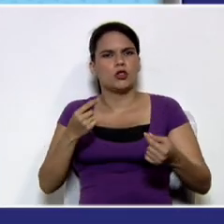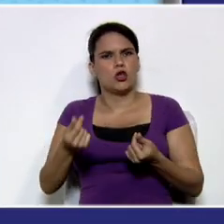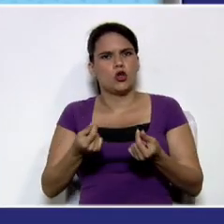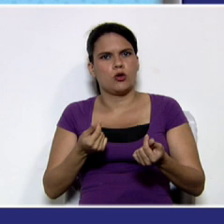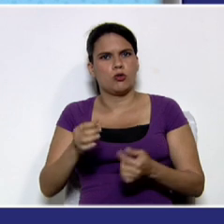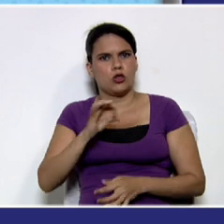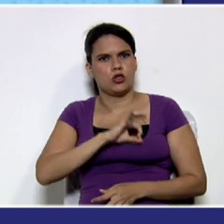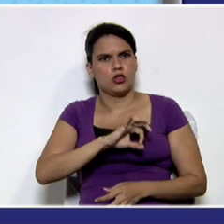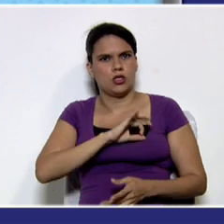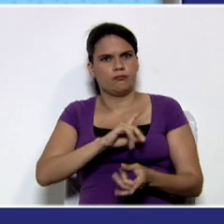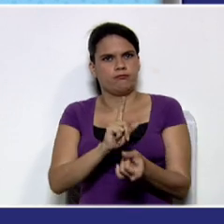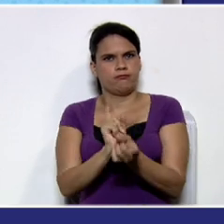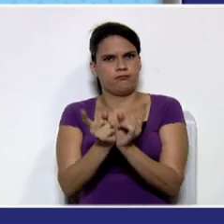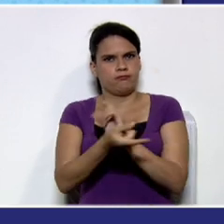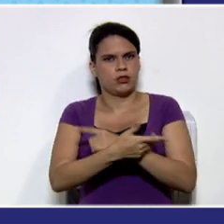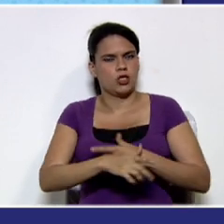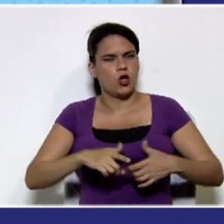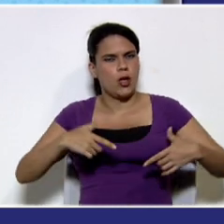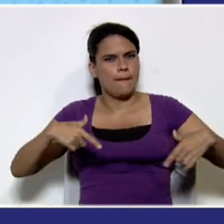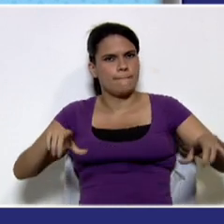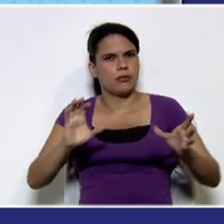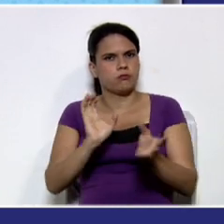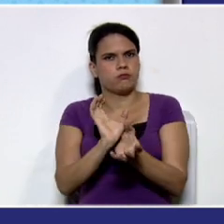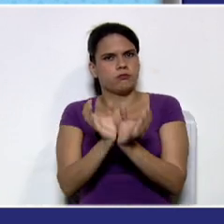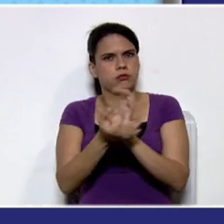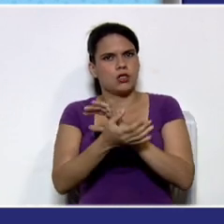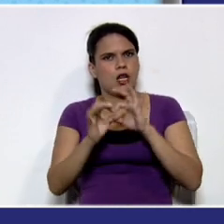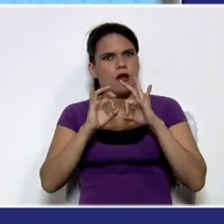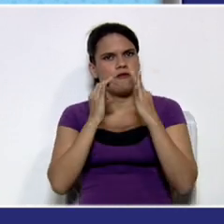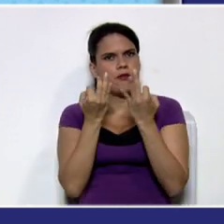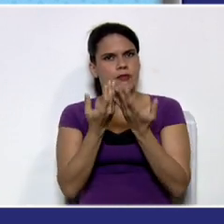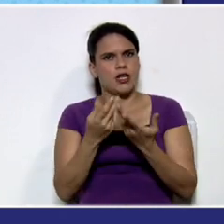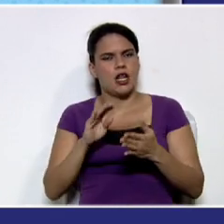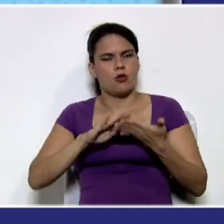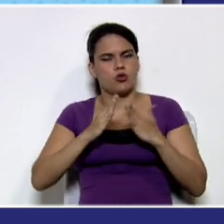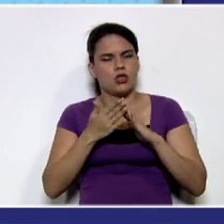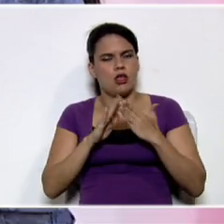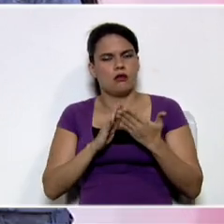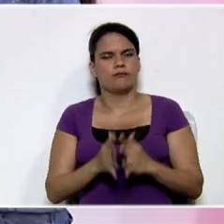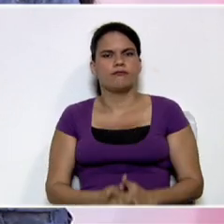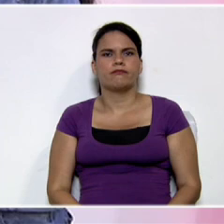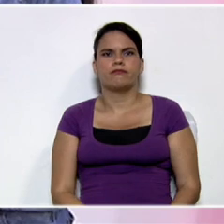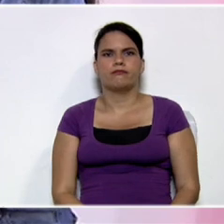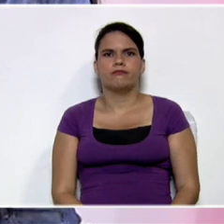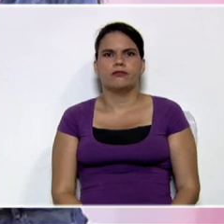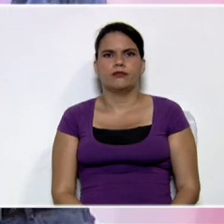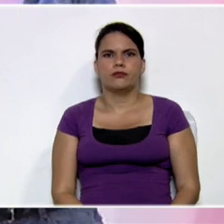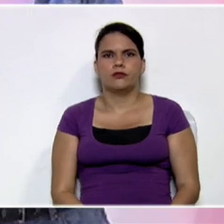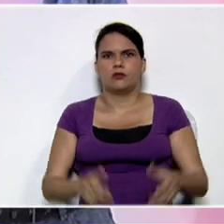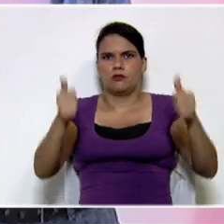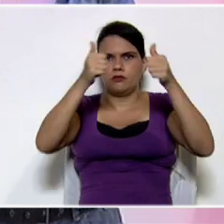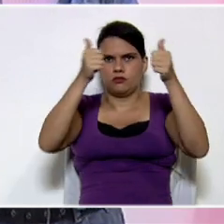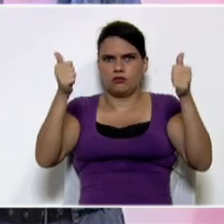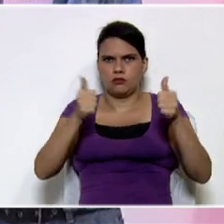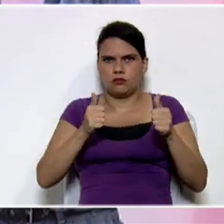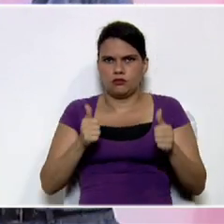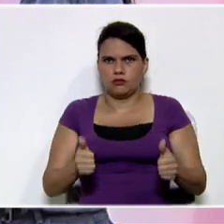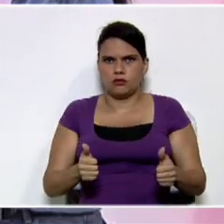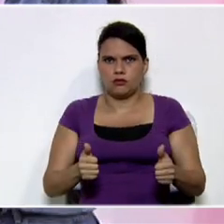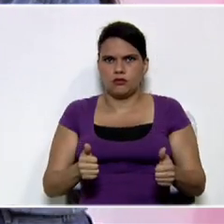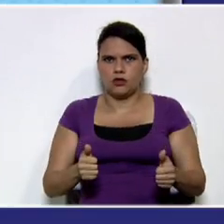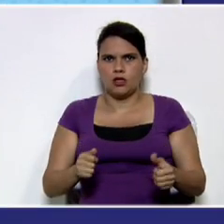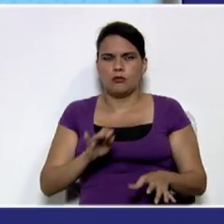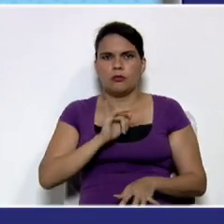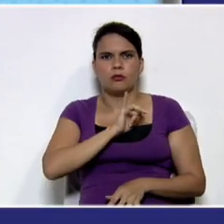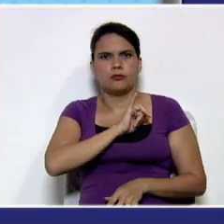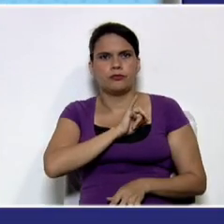la conformación de los espacios geográficos, las familias y las comunidades. En Arte y Patrimonio estaremos trabajando la